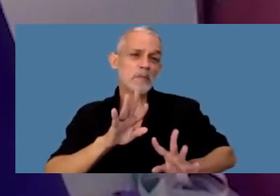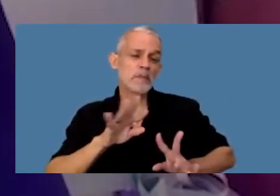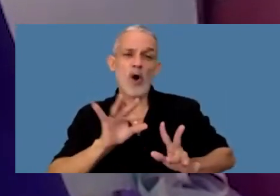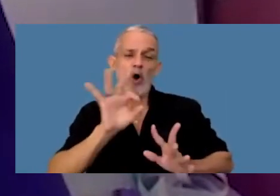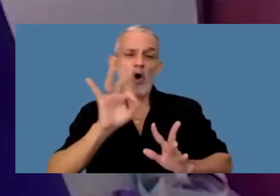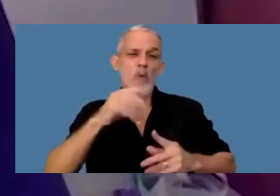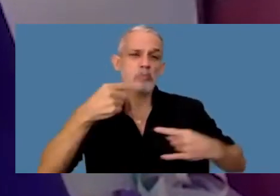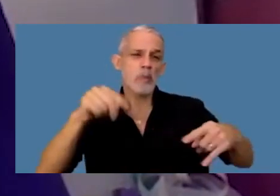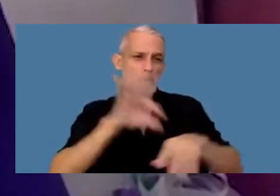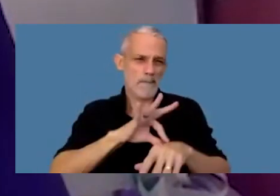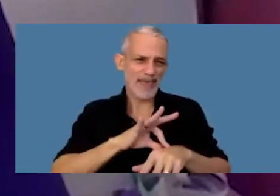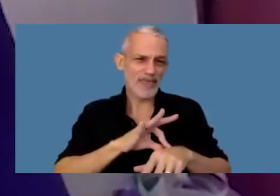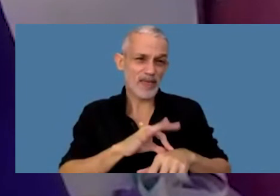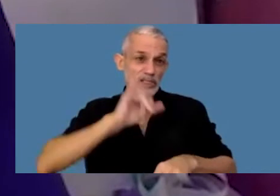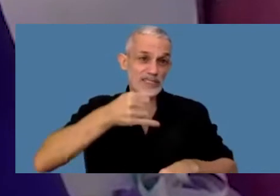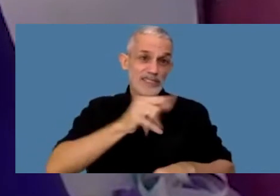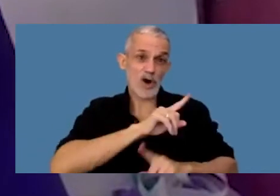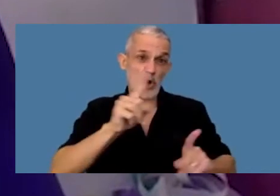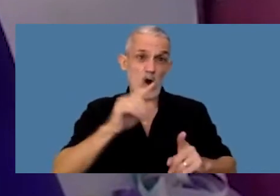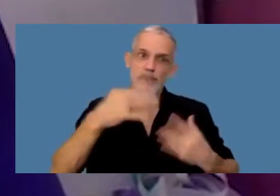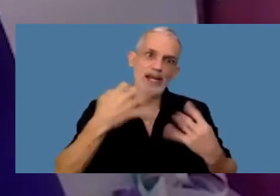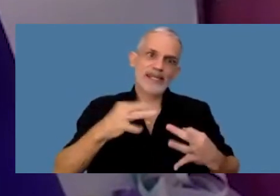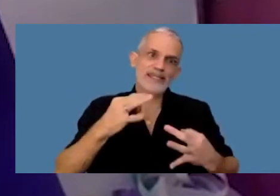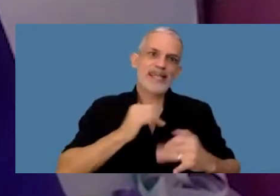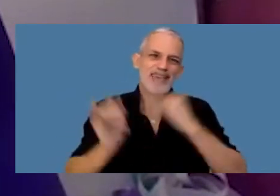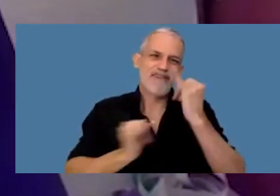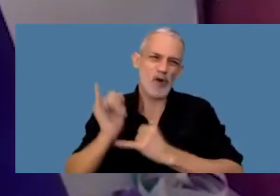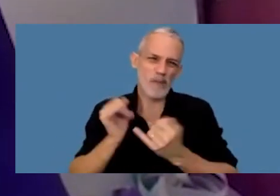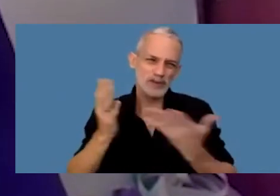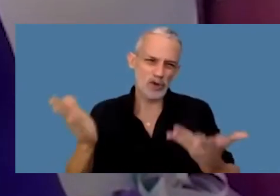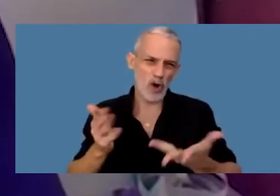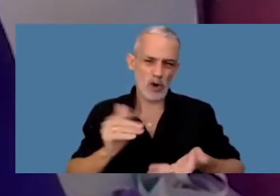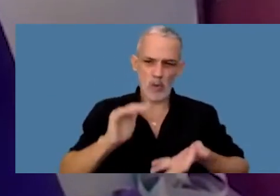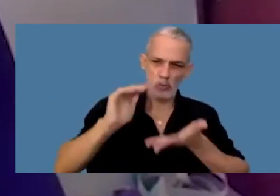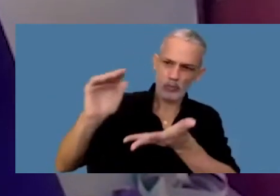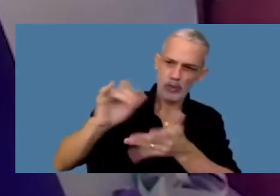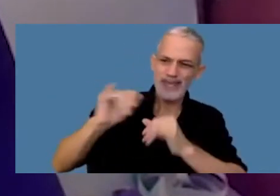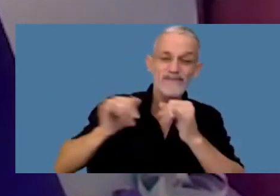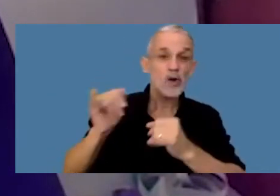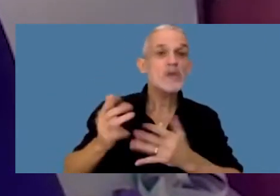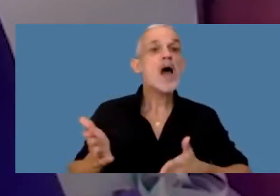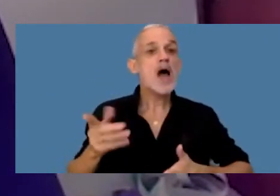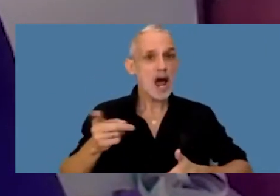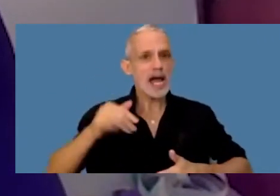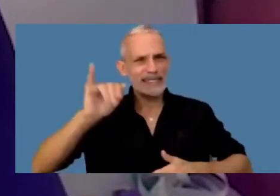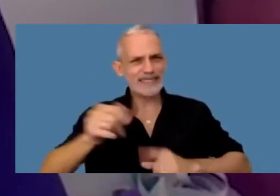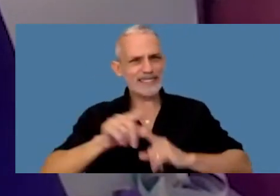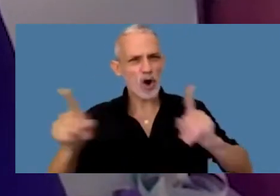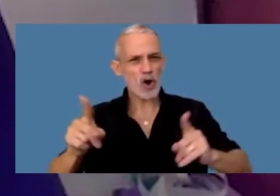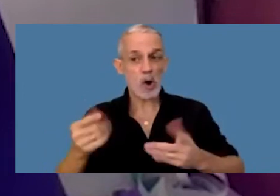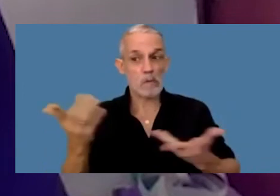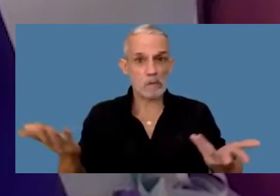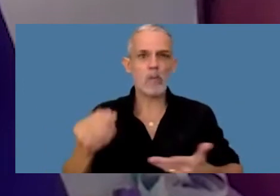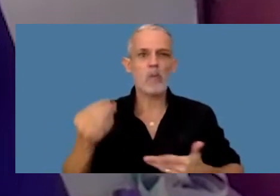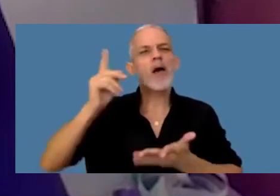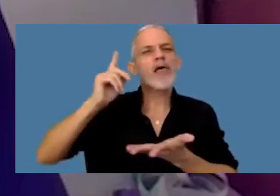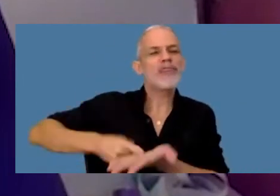paciente, y son, bueno, una asistencia, un trato digno, respetuoso, a que se